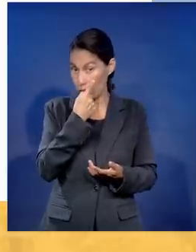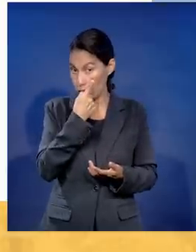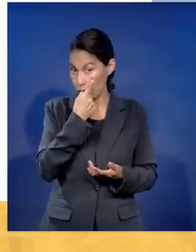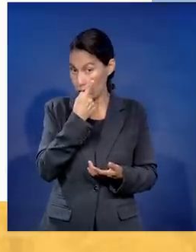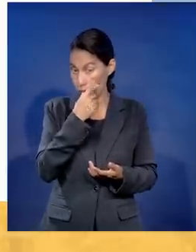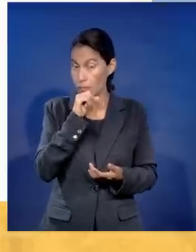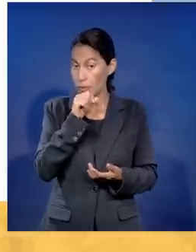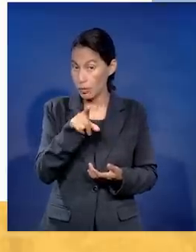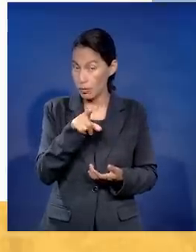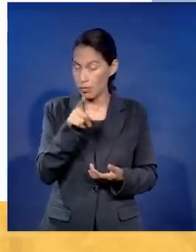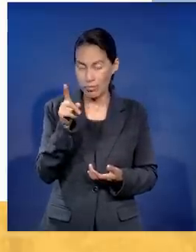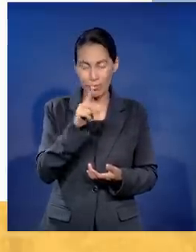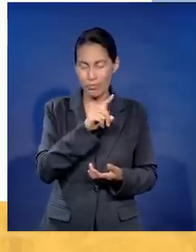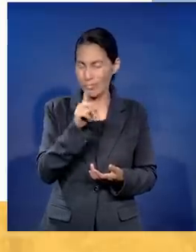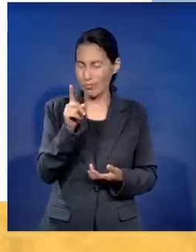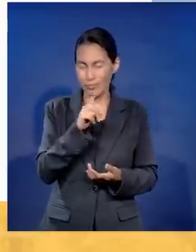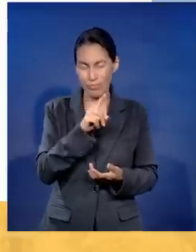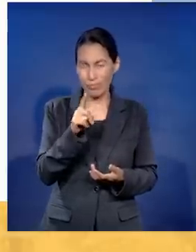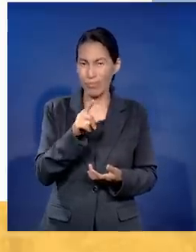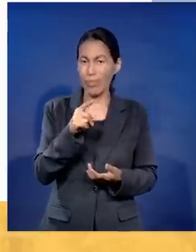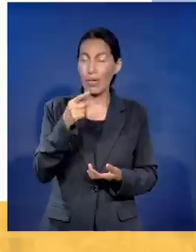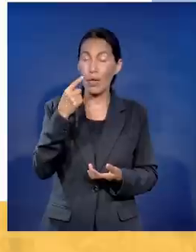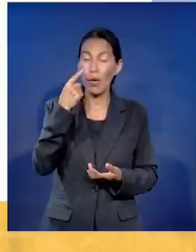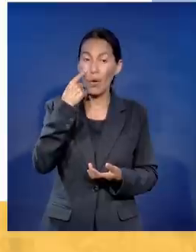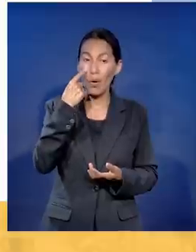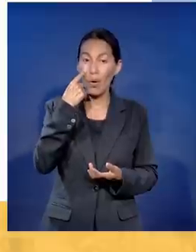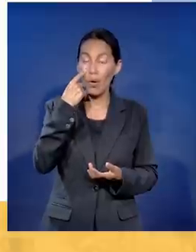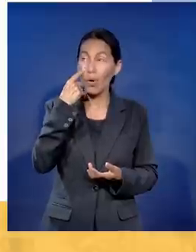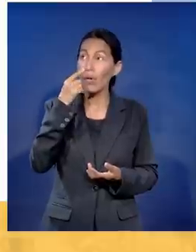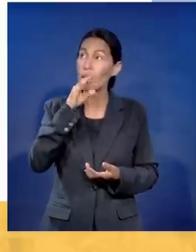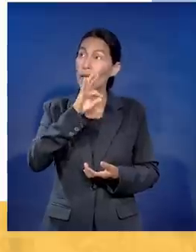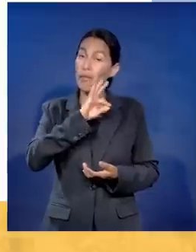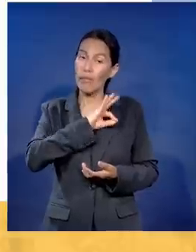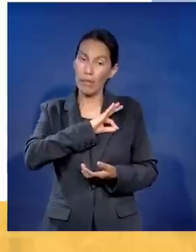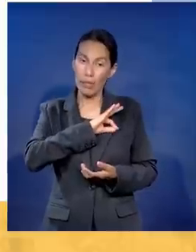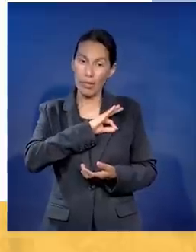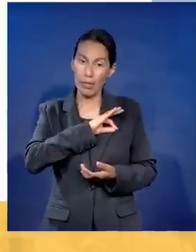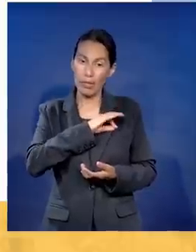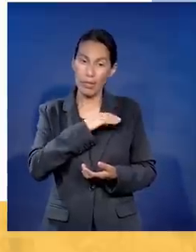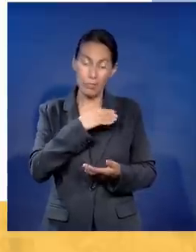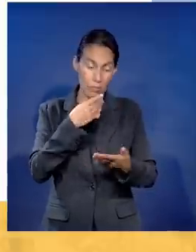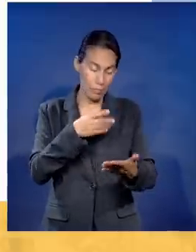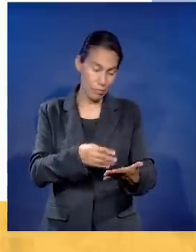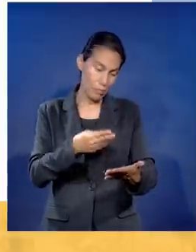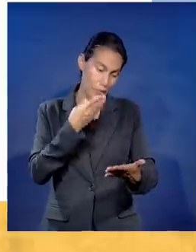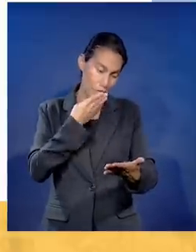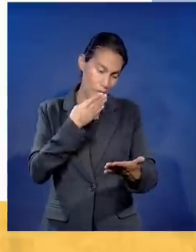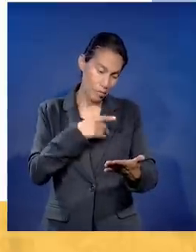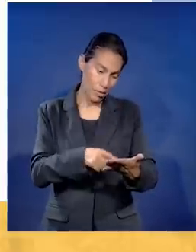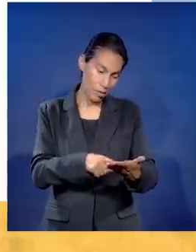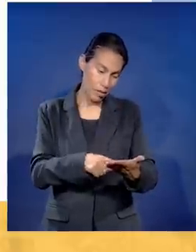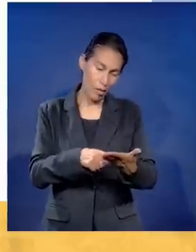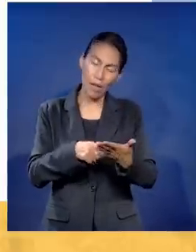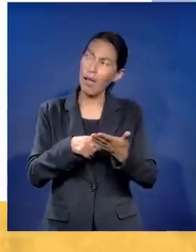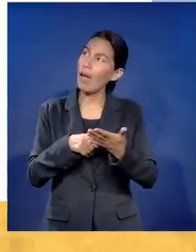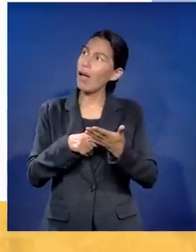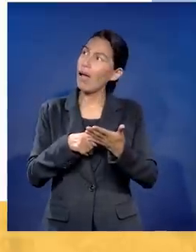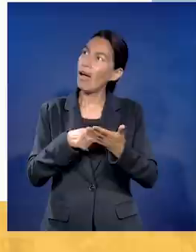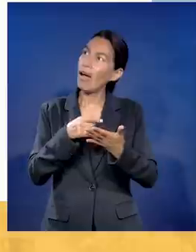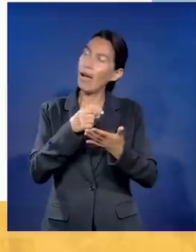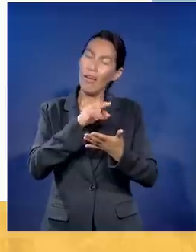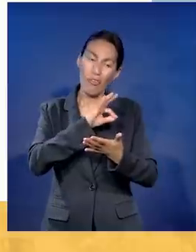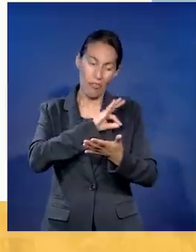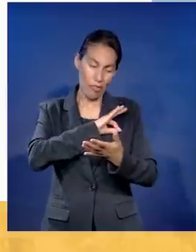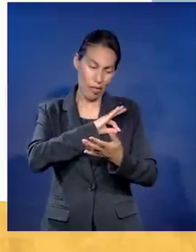este ojo no es el ojo espiritual es el ojo de la fe como nos conectamos con Dios la Biblia va a decir pero